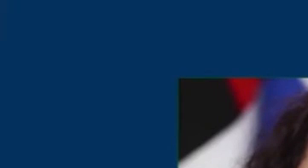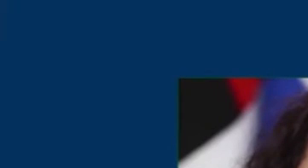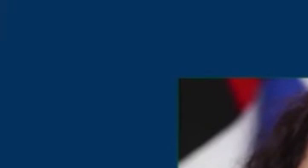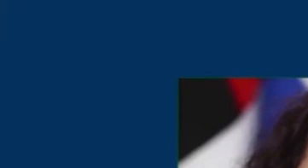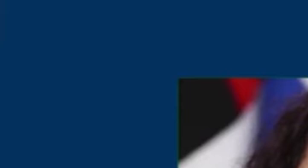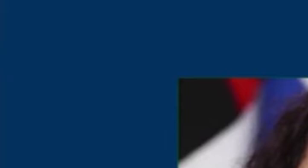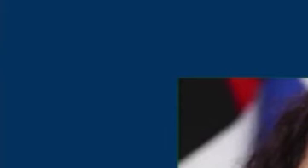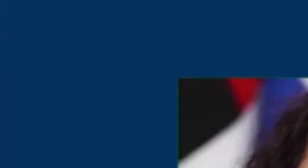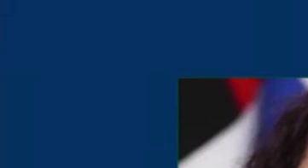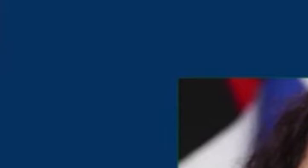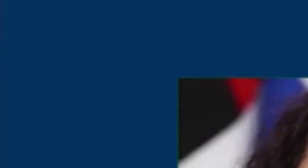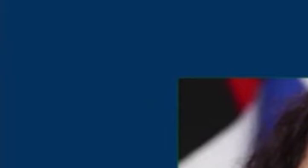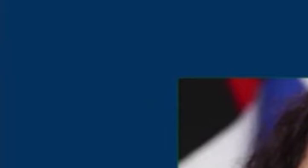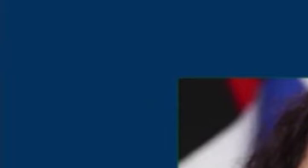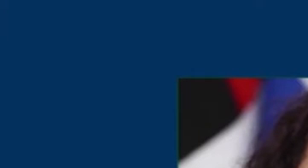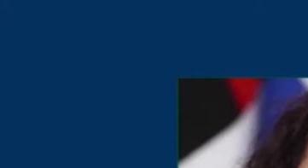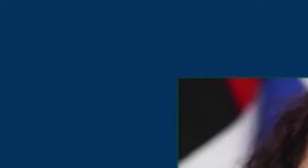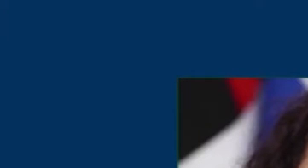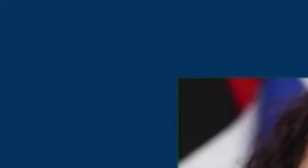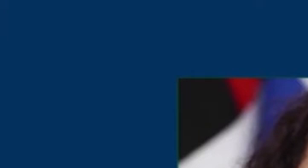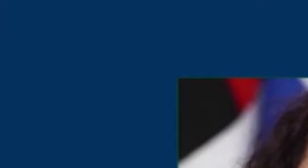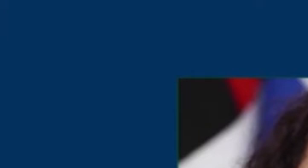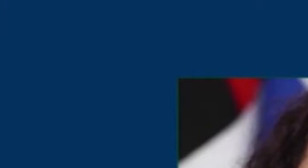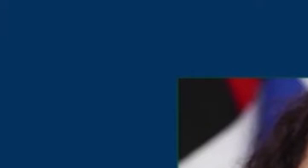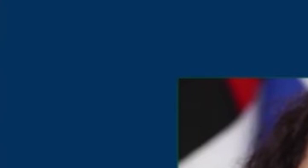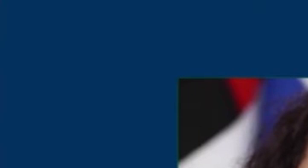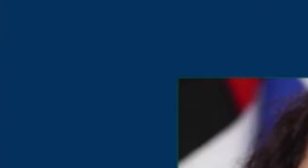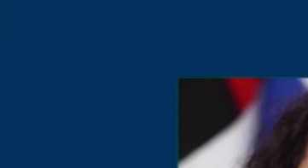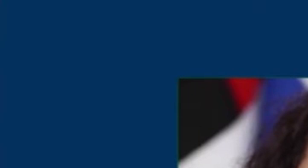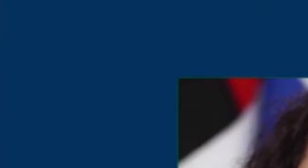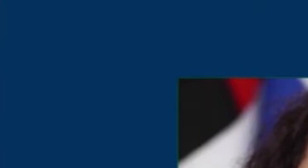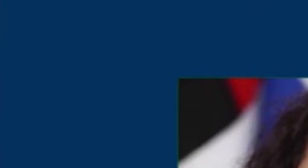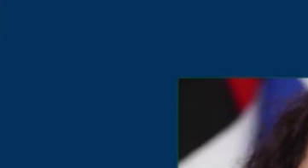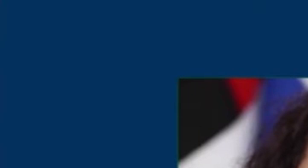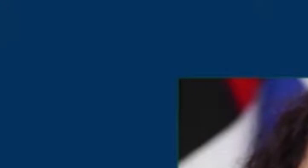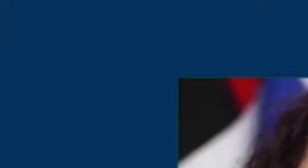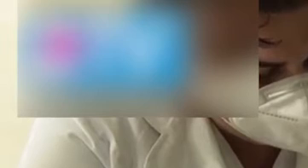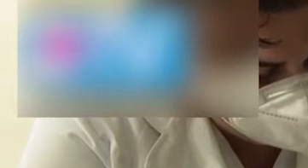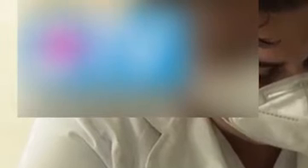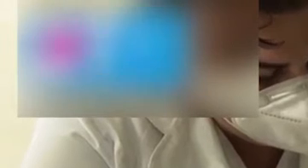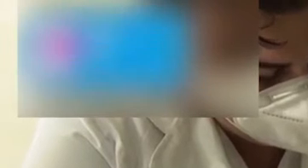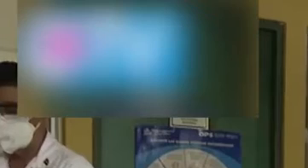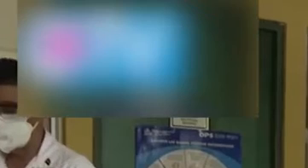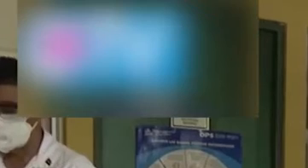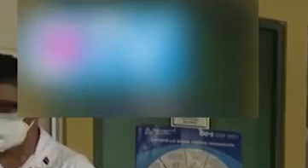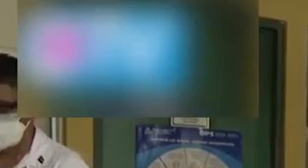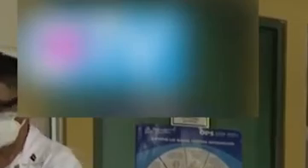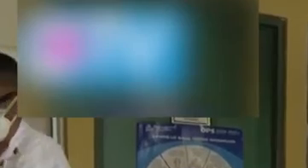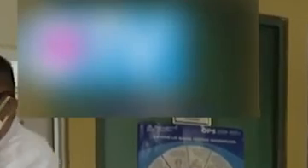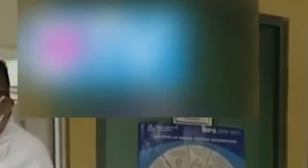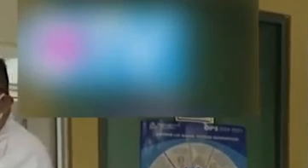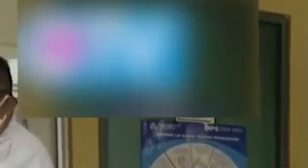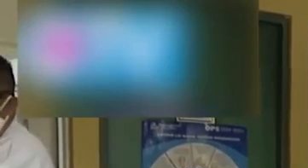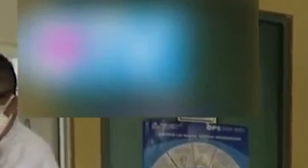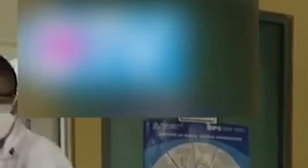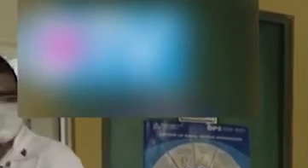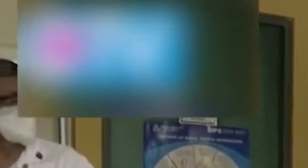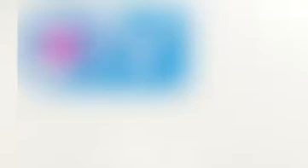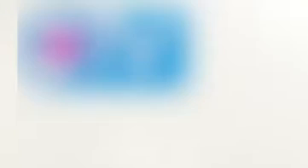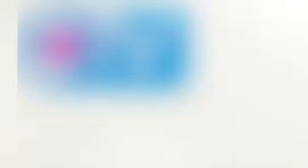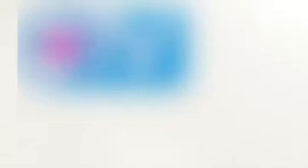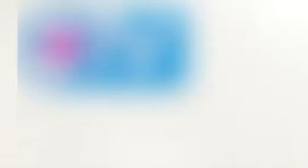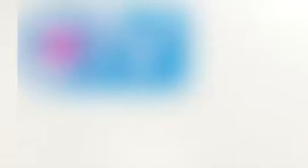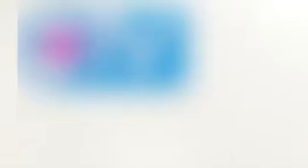Managua a las 9, esto es mañana, en Matagalpa, en el Policlínico Trinidad Guevara a las 8, y